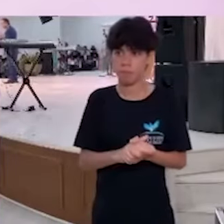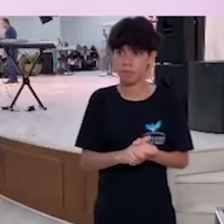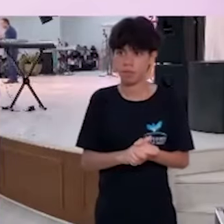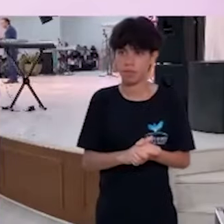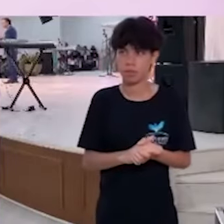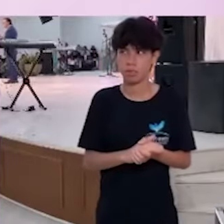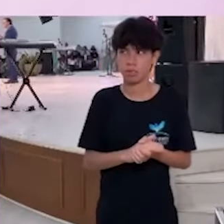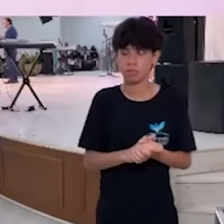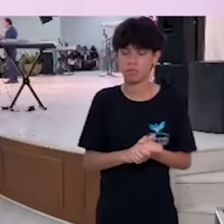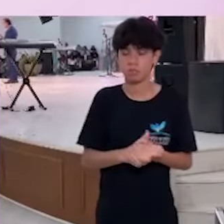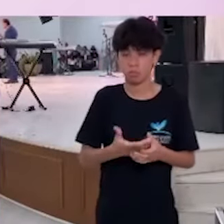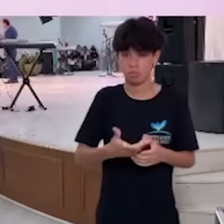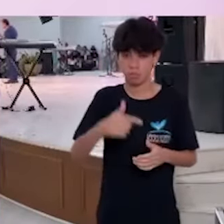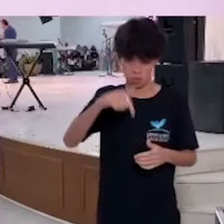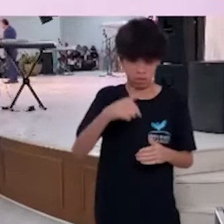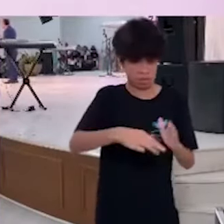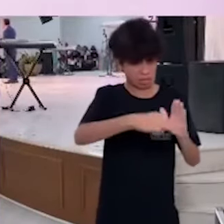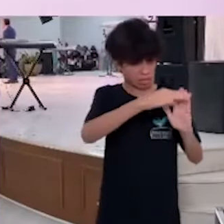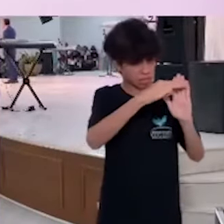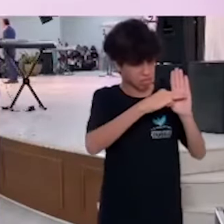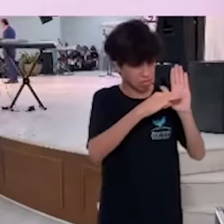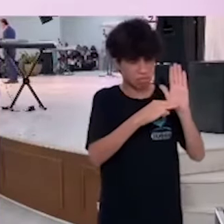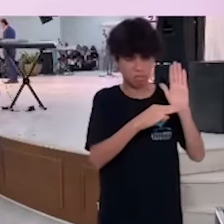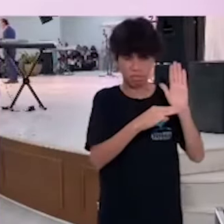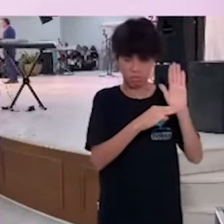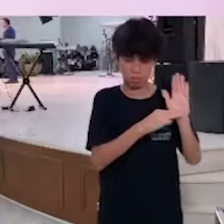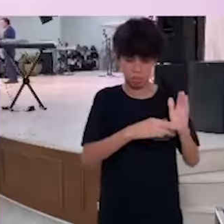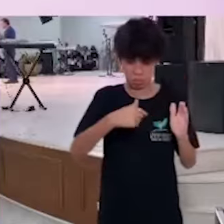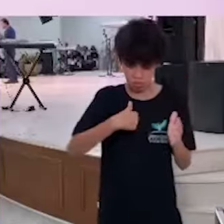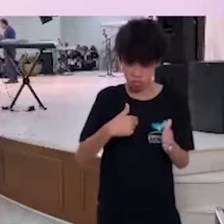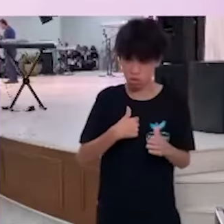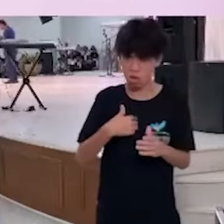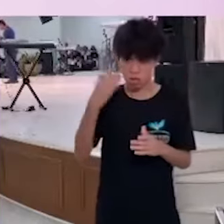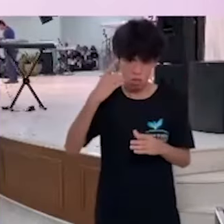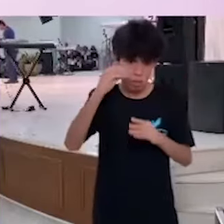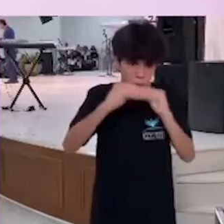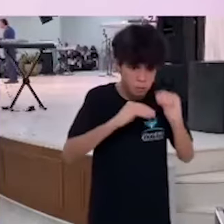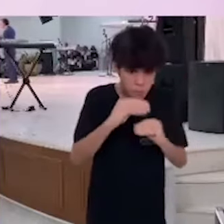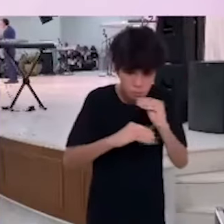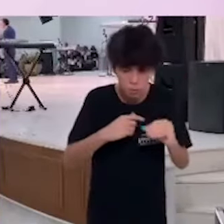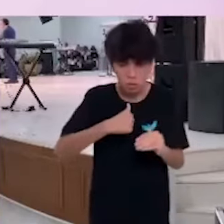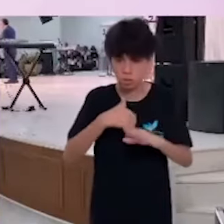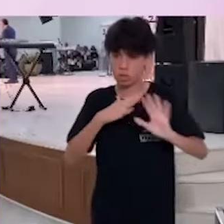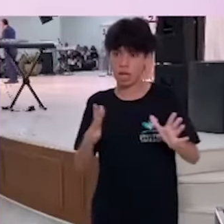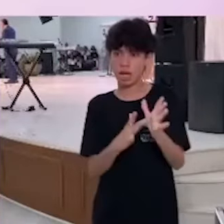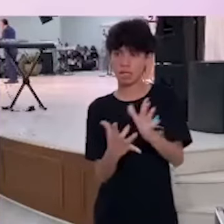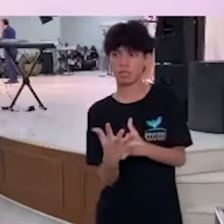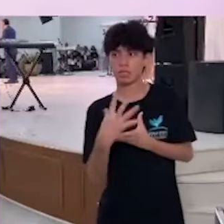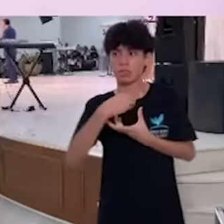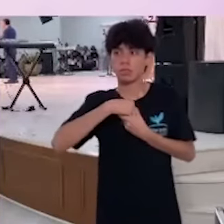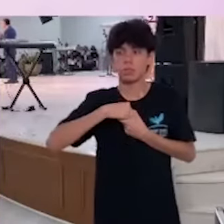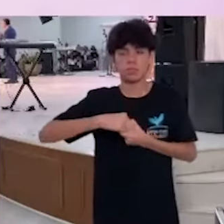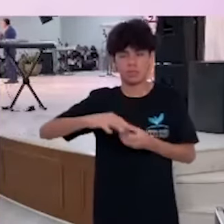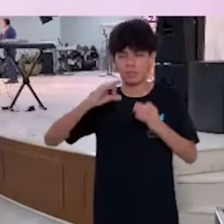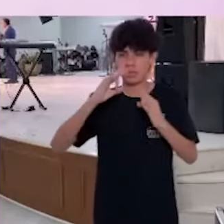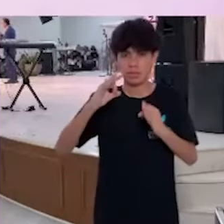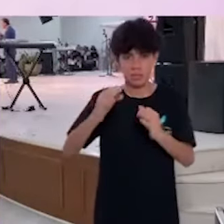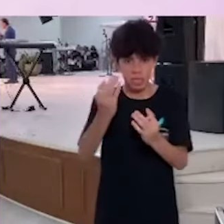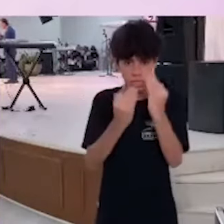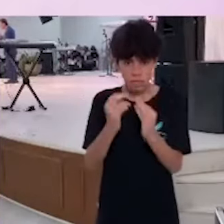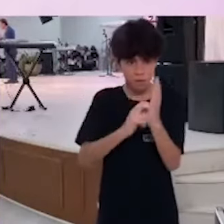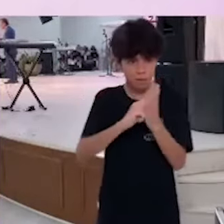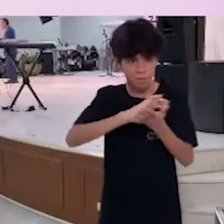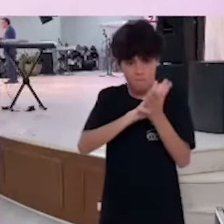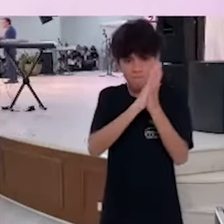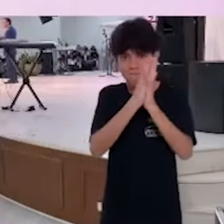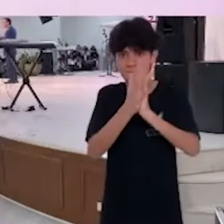es un principio, yo fui creado para la gloria de Dios, se supone que soy nacido de nuevo, he sido transformado, he